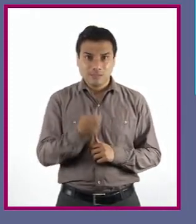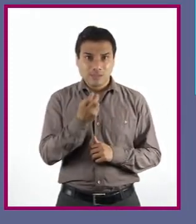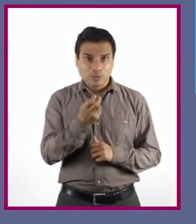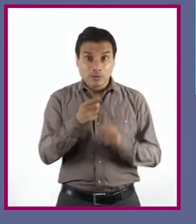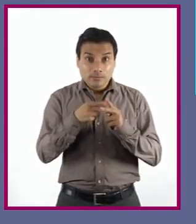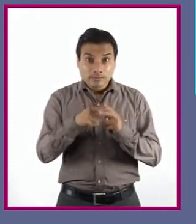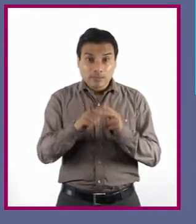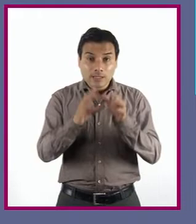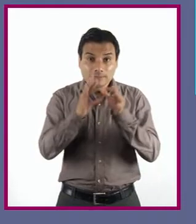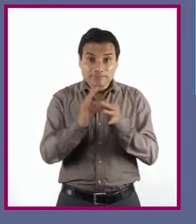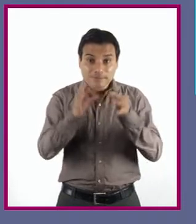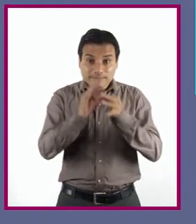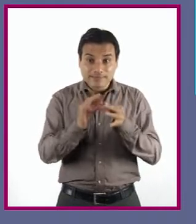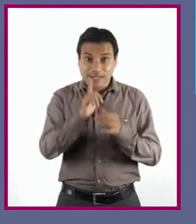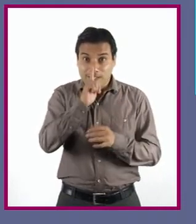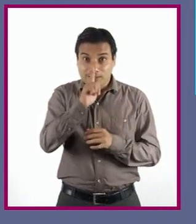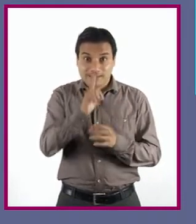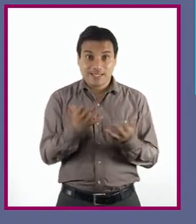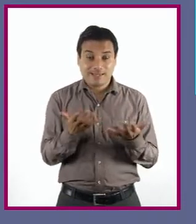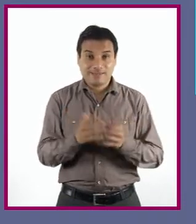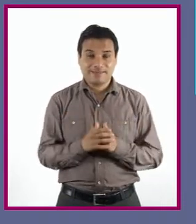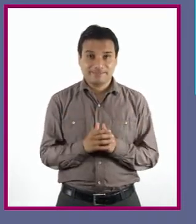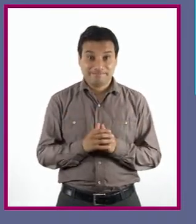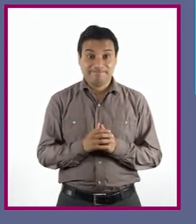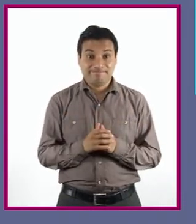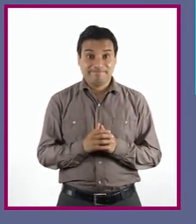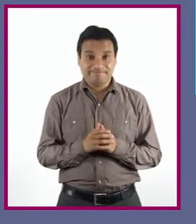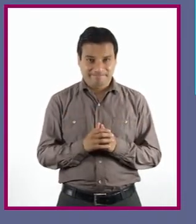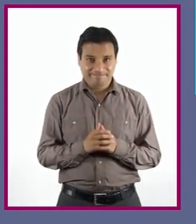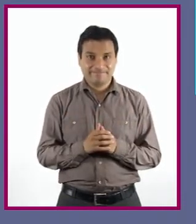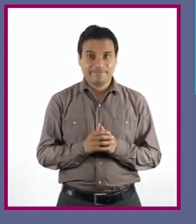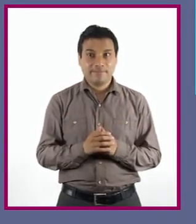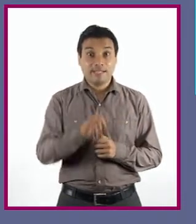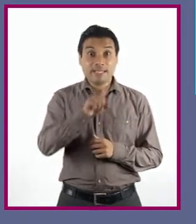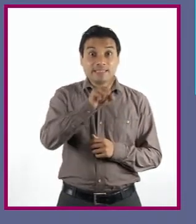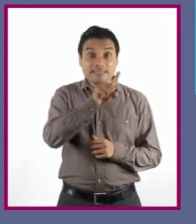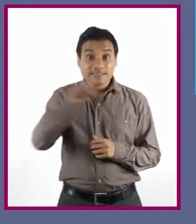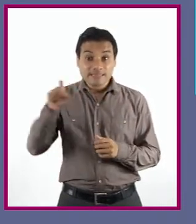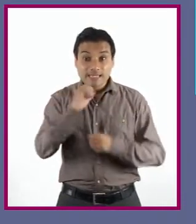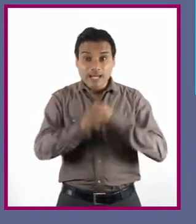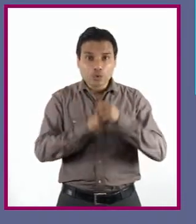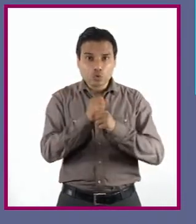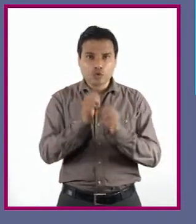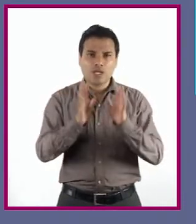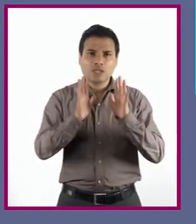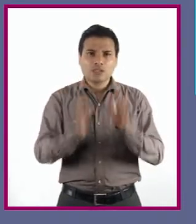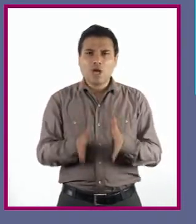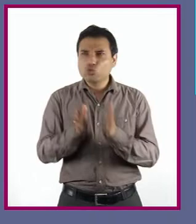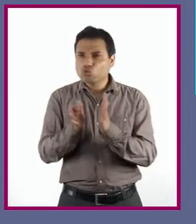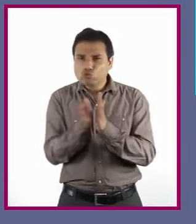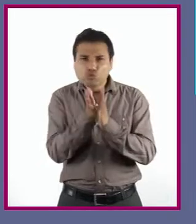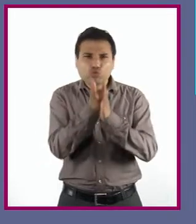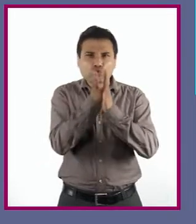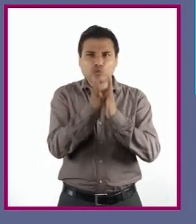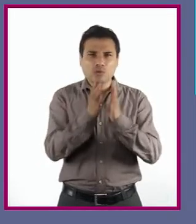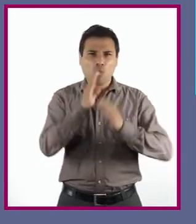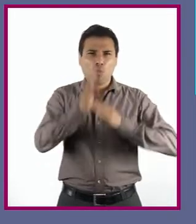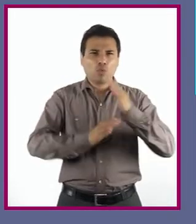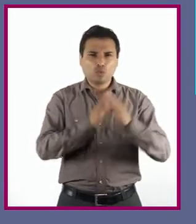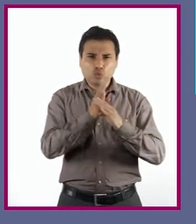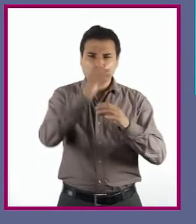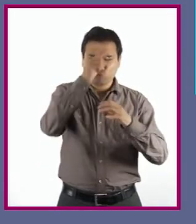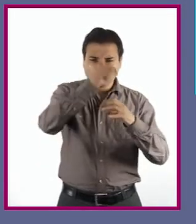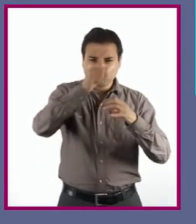el principio de la aventura de la electricidad. Durante más de un siglo se han levantado estructuras en todo el mundo y se